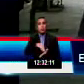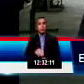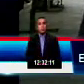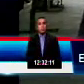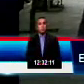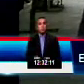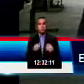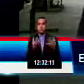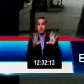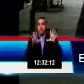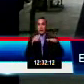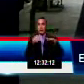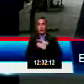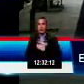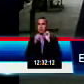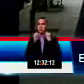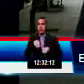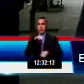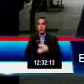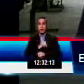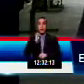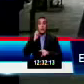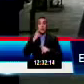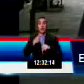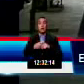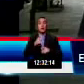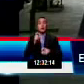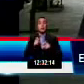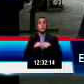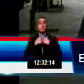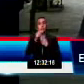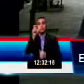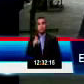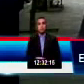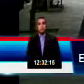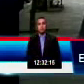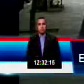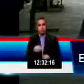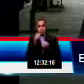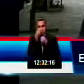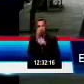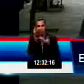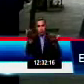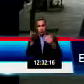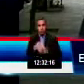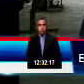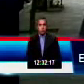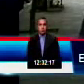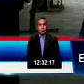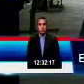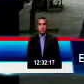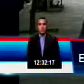total 10, en donde se logró apresar al exlegislador? Les contamos en el siguiente reportaje.